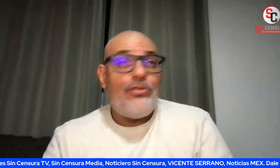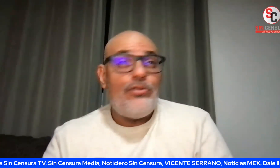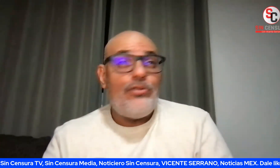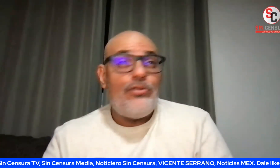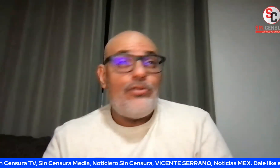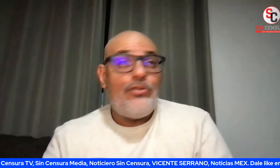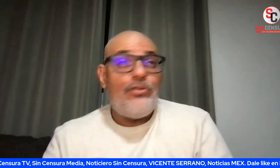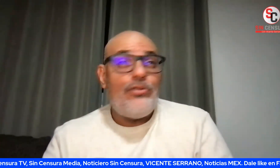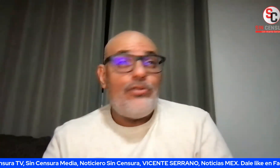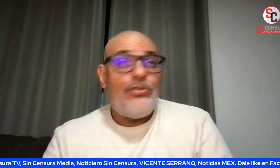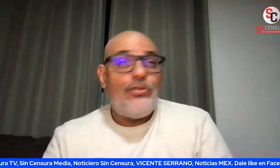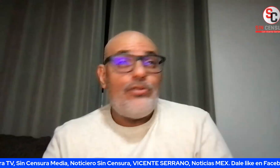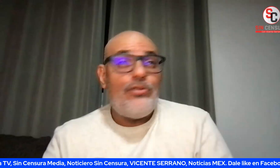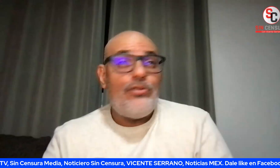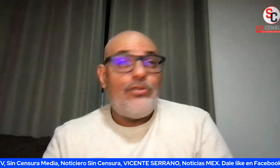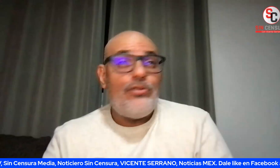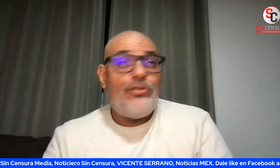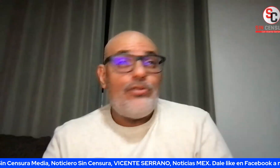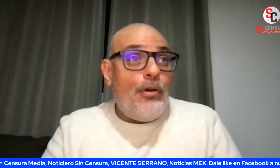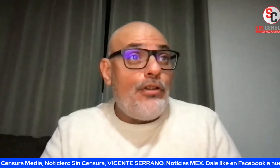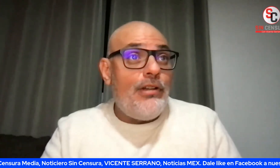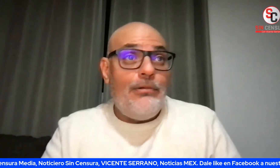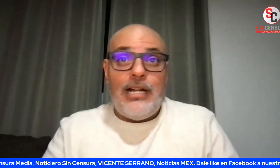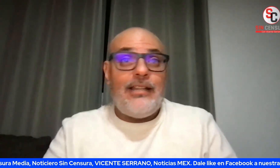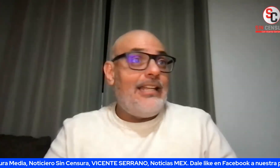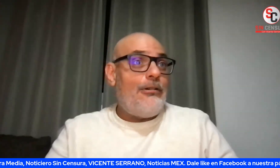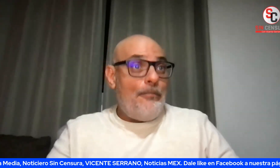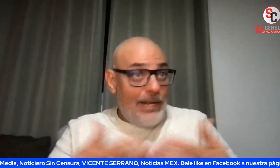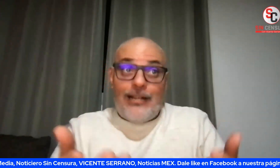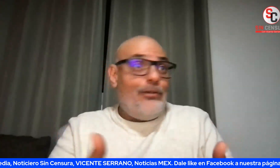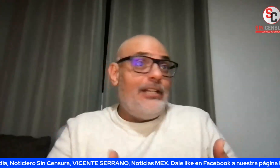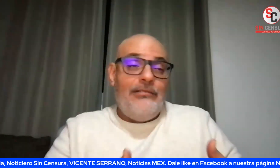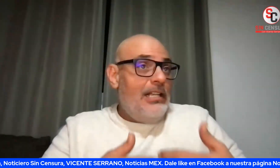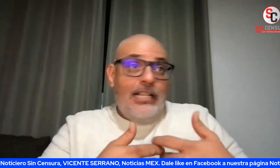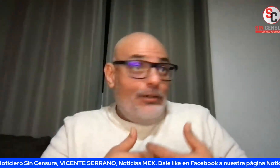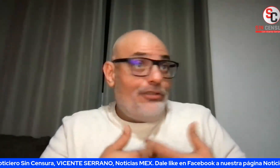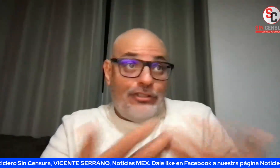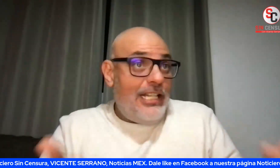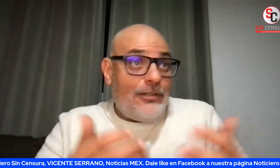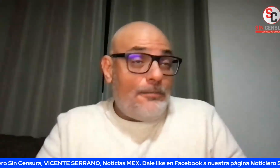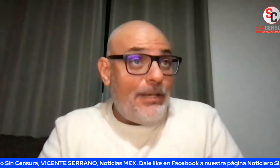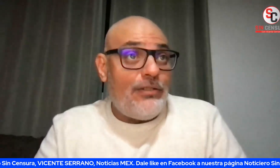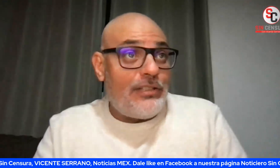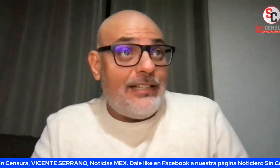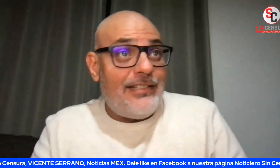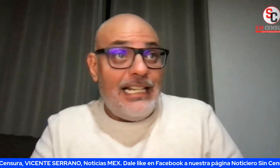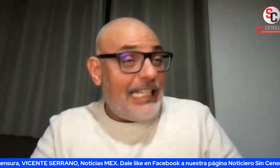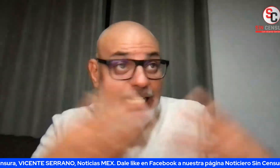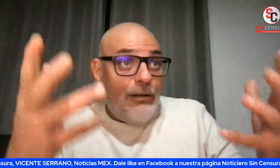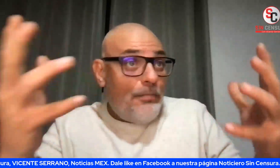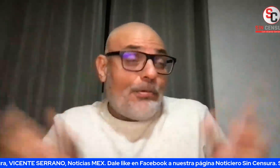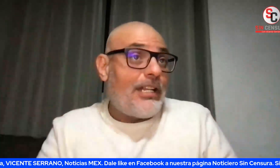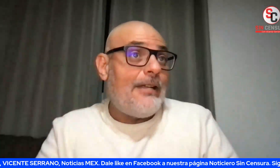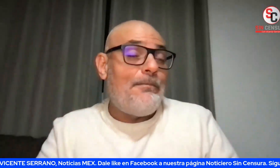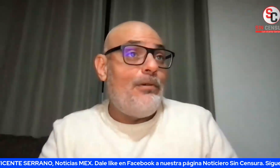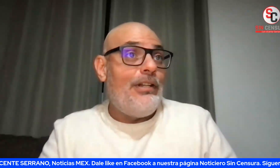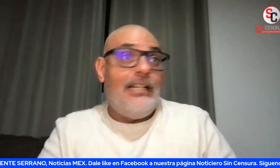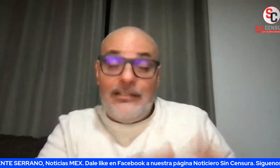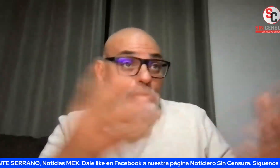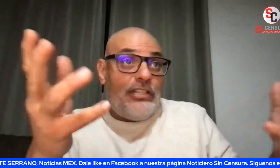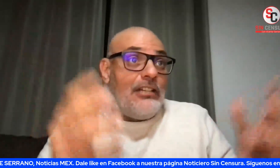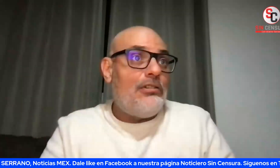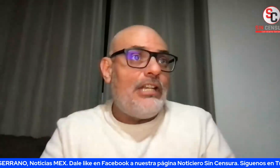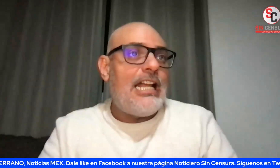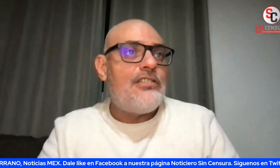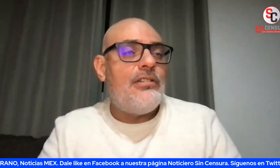que gana 10,000 pesos y que cuando va a comprar el pollo, en lugar de comprarlo en los 200 pesos que está el kilo, por ejemplo,